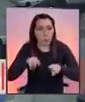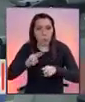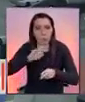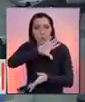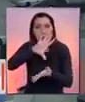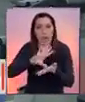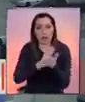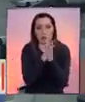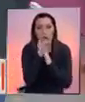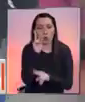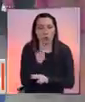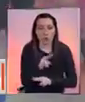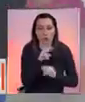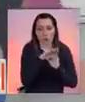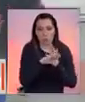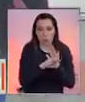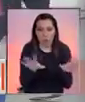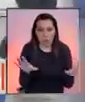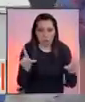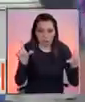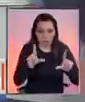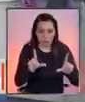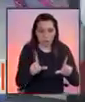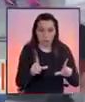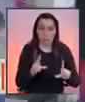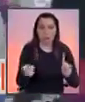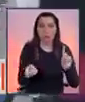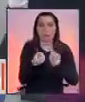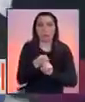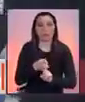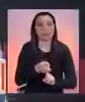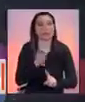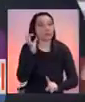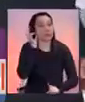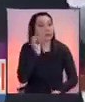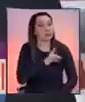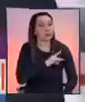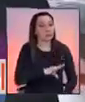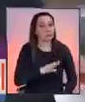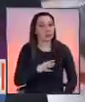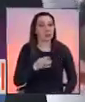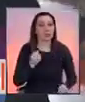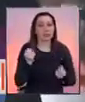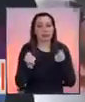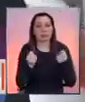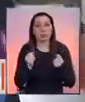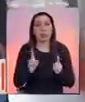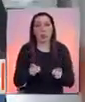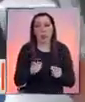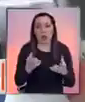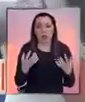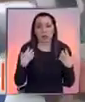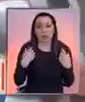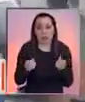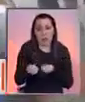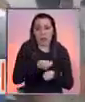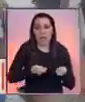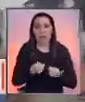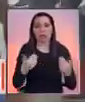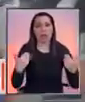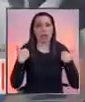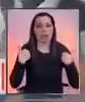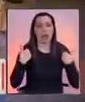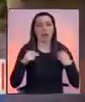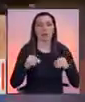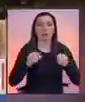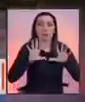completo viendo un programa. Fabricio está casado con una chilena, hace eventos pero está dedicado a los negocios, en especial a su gimnasio. 15